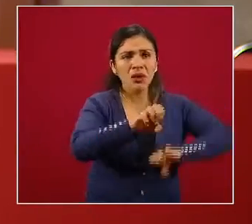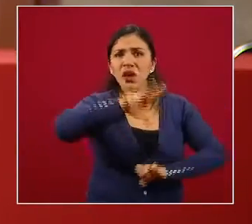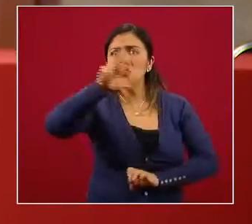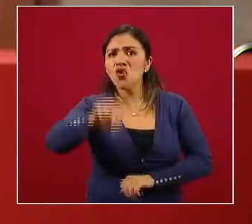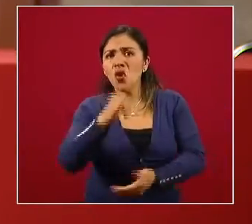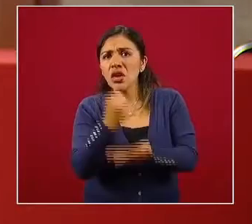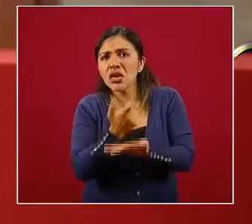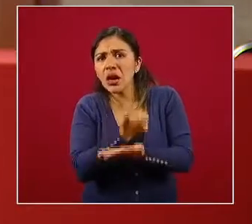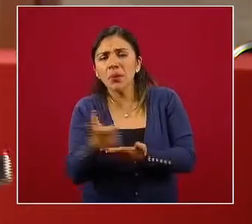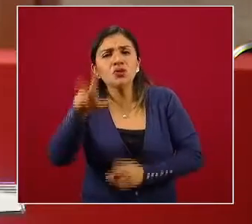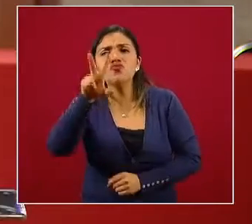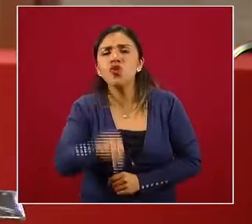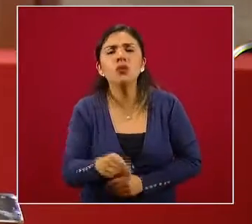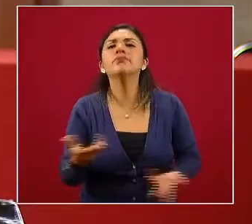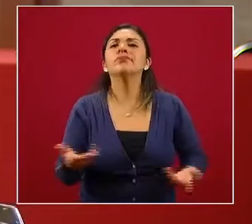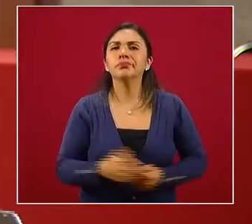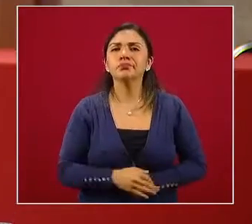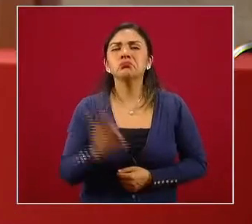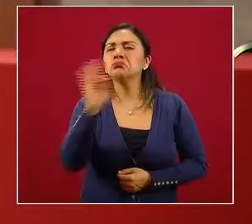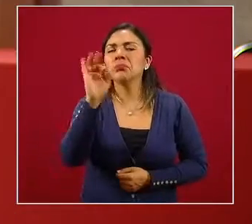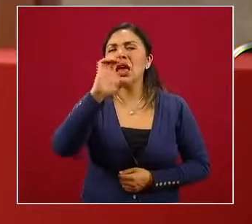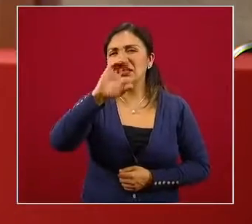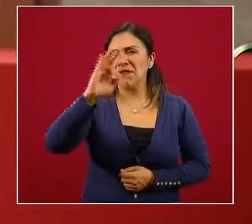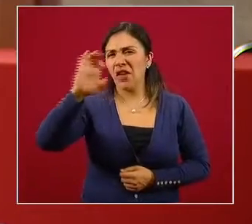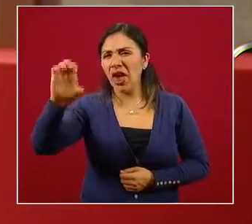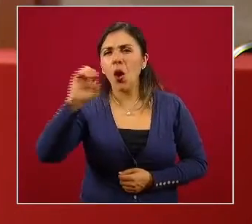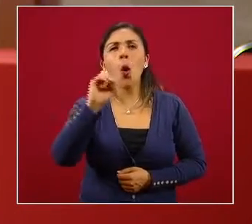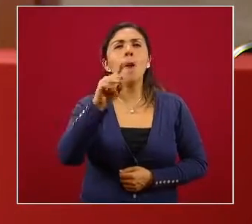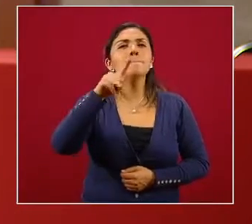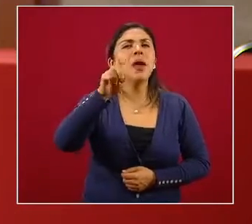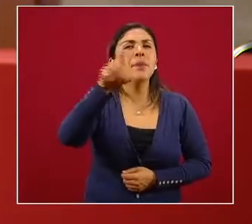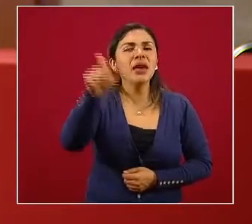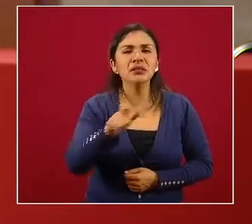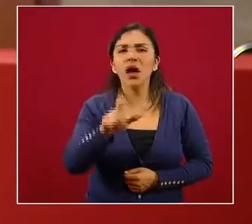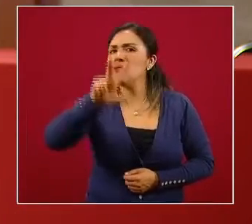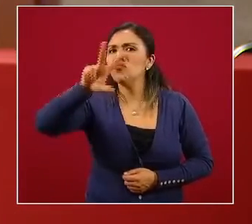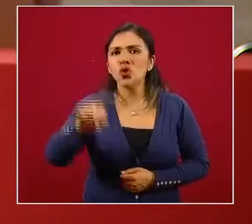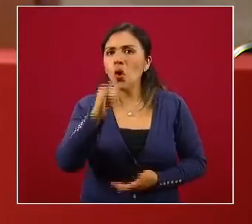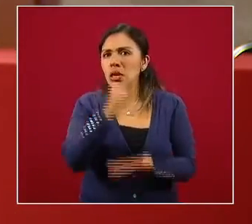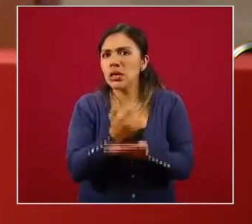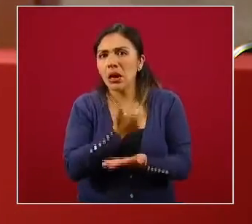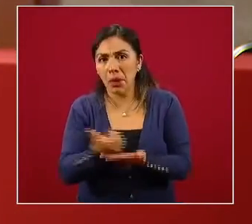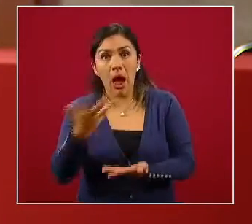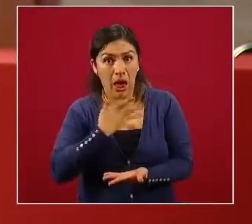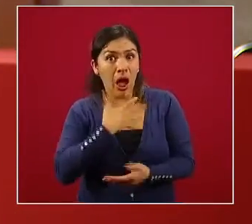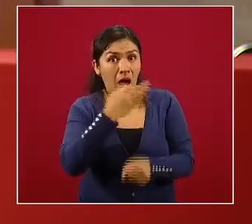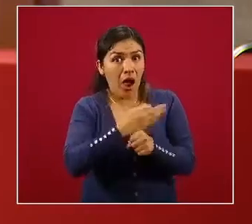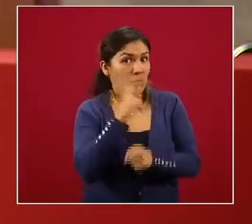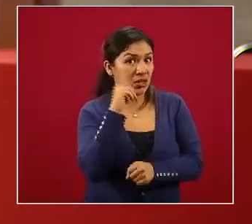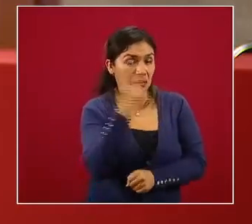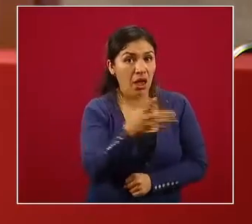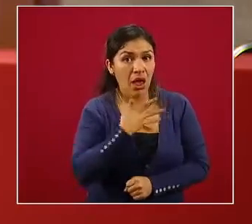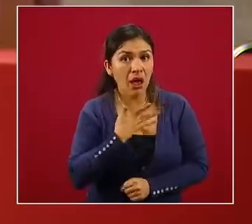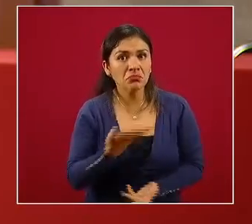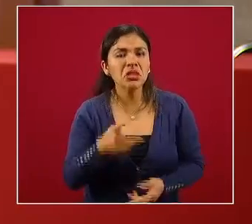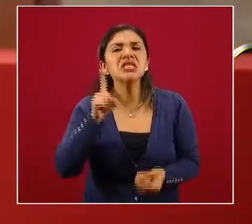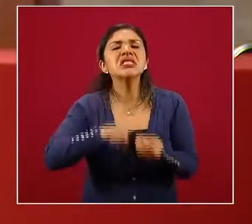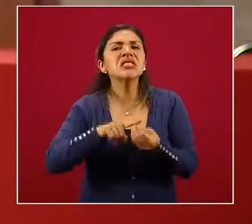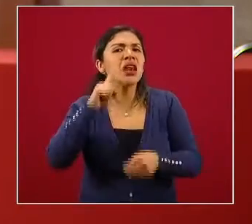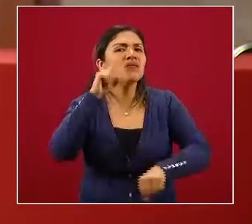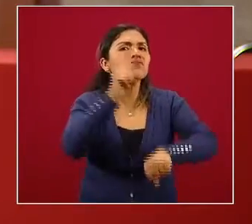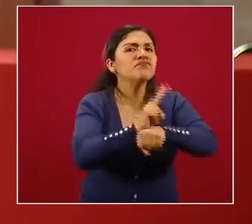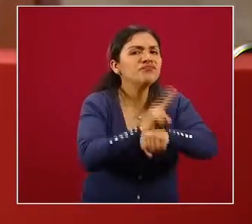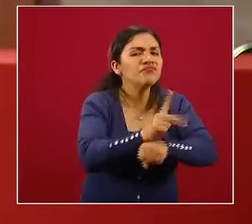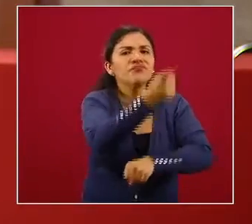incapacidades? ¿No? ¿Qué pasa si la CFE, por ejemplo, o Pemex están negando incapacidades, que son casos que tenemos registrados? ¿Quién vigila a